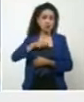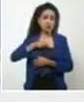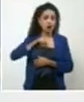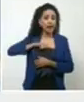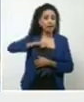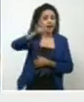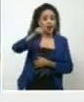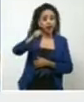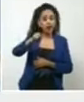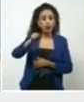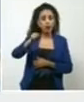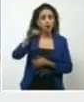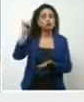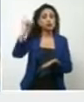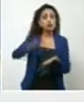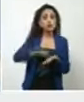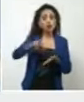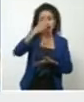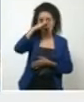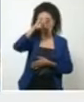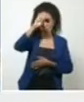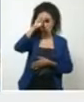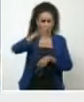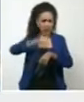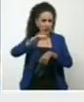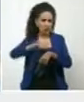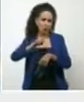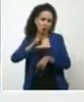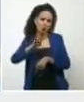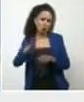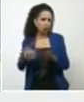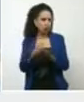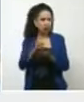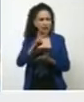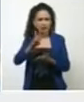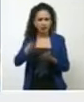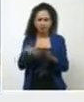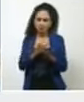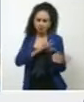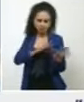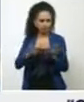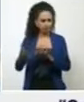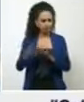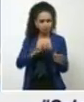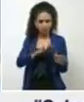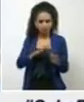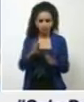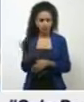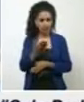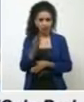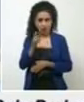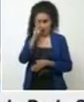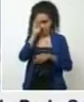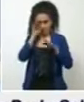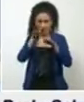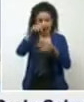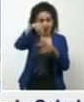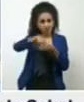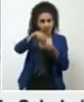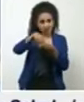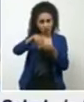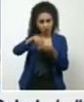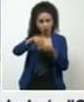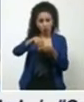en el día de hace dos días, tres días. Inmediatamente que regresó, en el mismo aeropuerto se